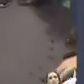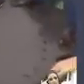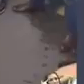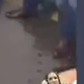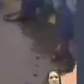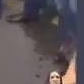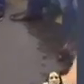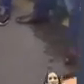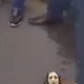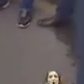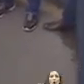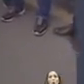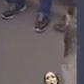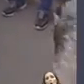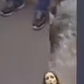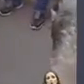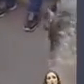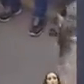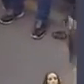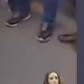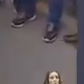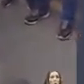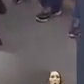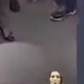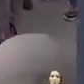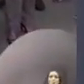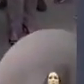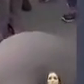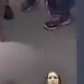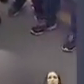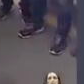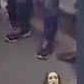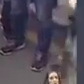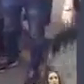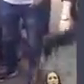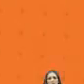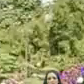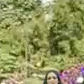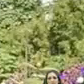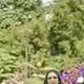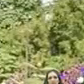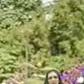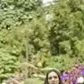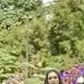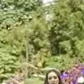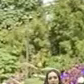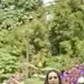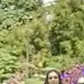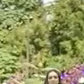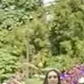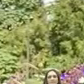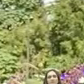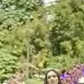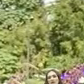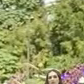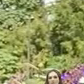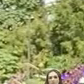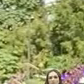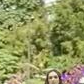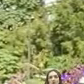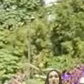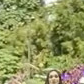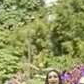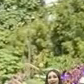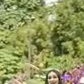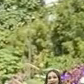de transporte alternativo con traumatismos en la movilidad y mucho inconformismo. Autoridades en La Dorada Caldas